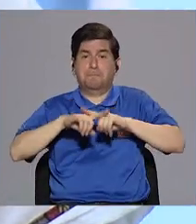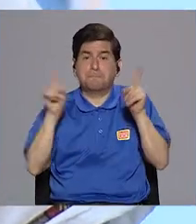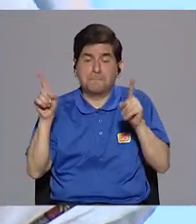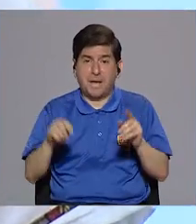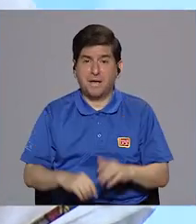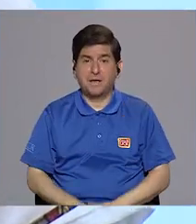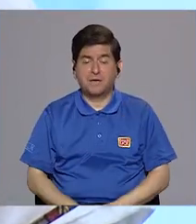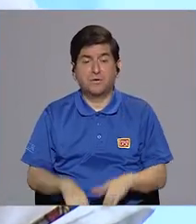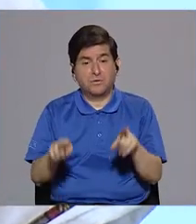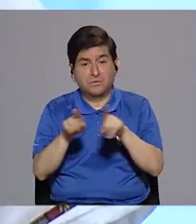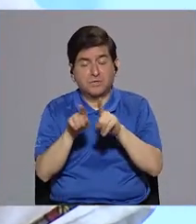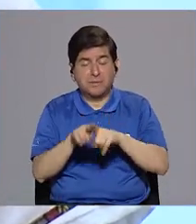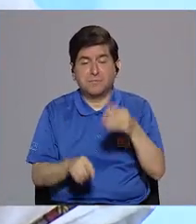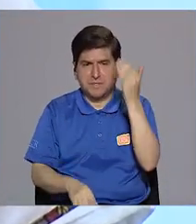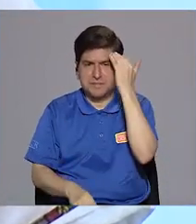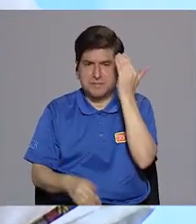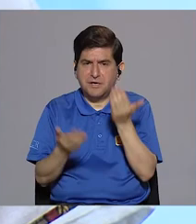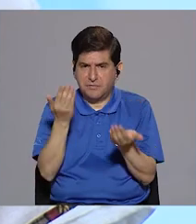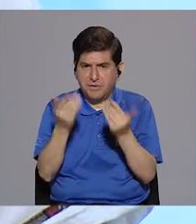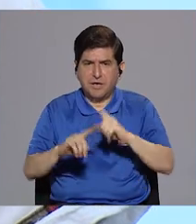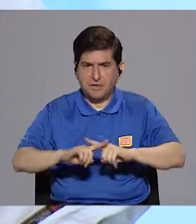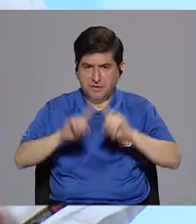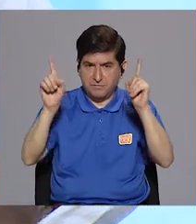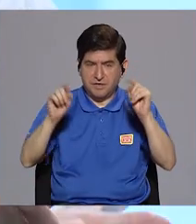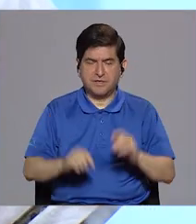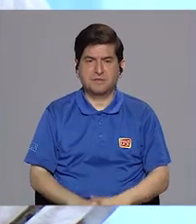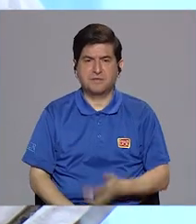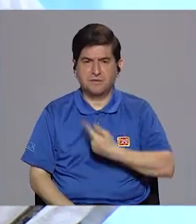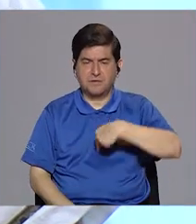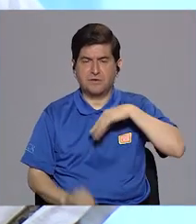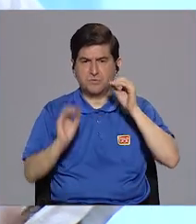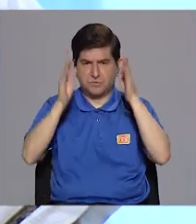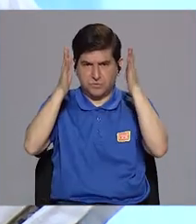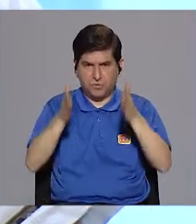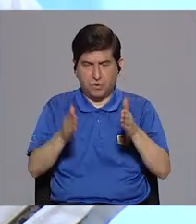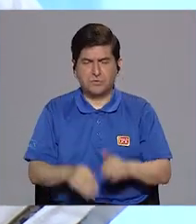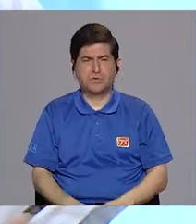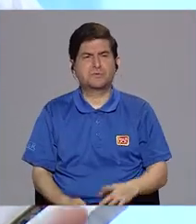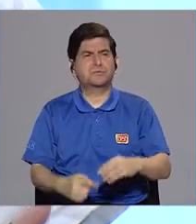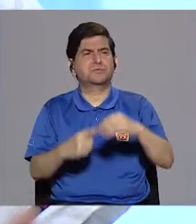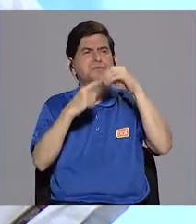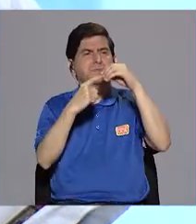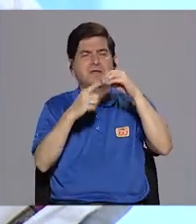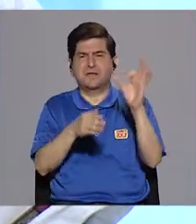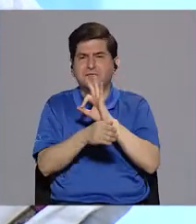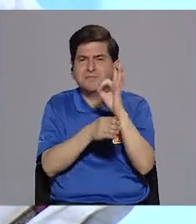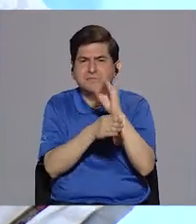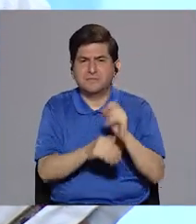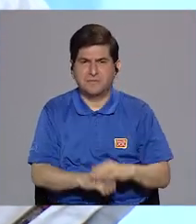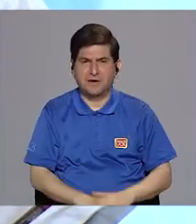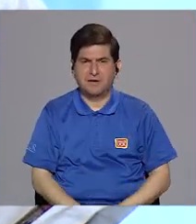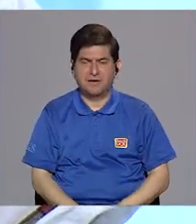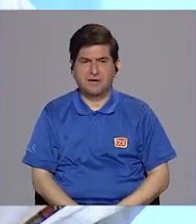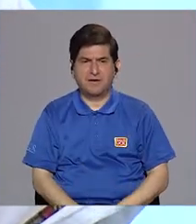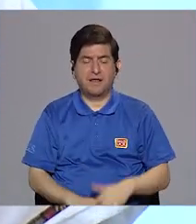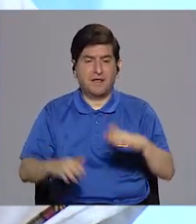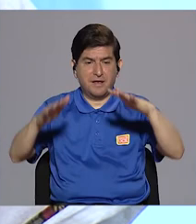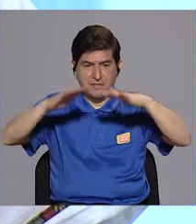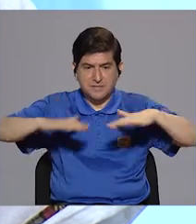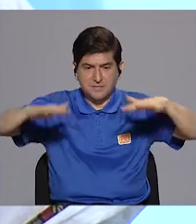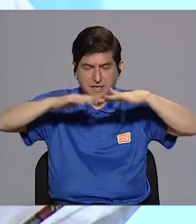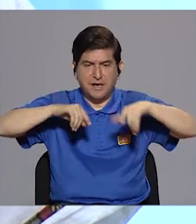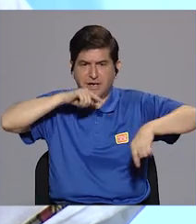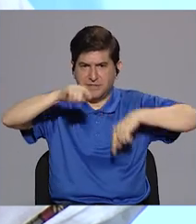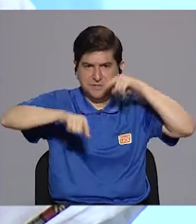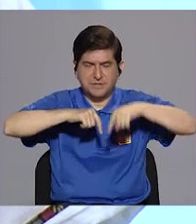que lo puedan distinguir. Nosotros como educadores, nuestra principal función es crear el